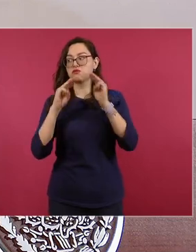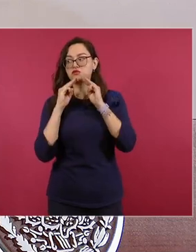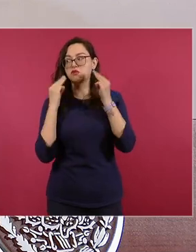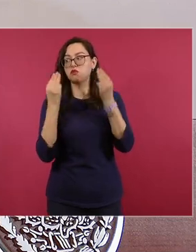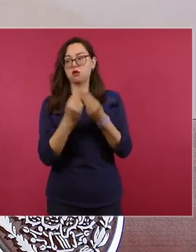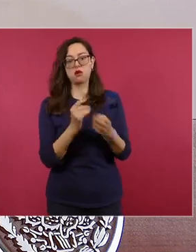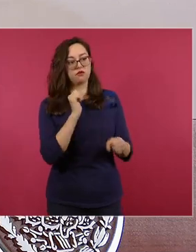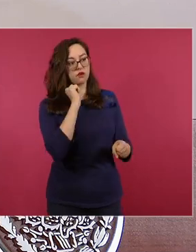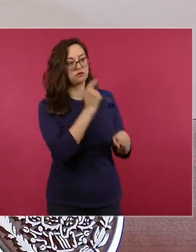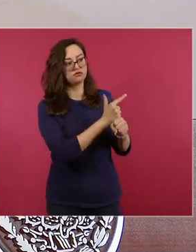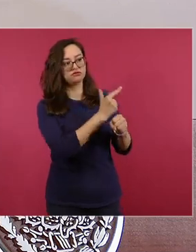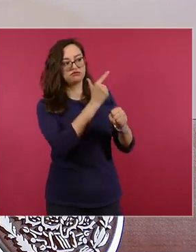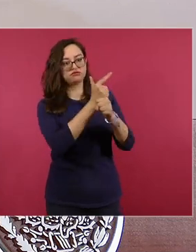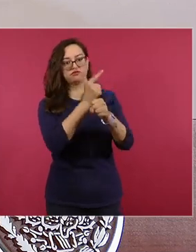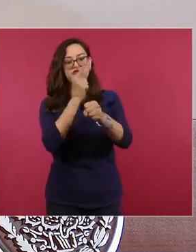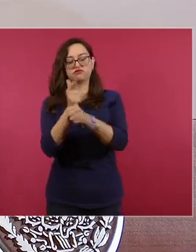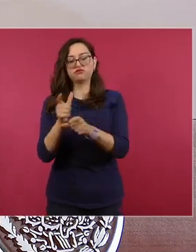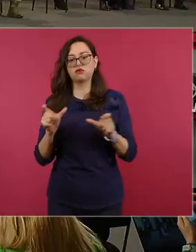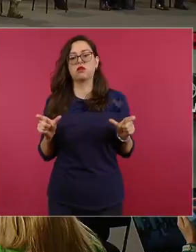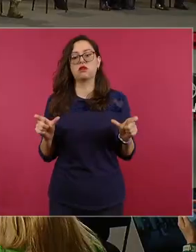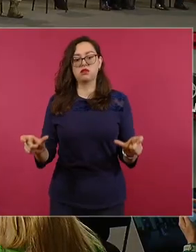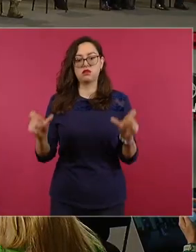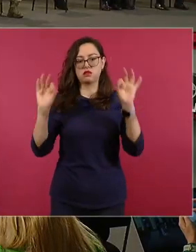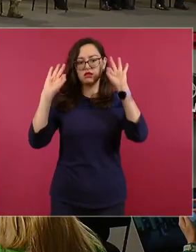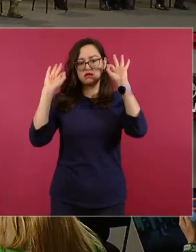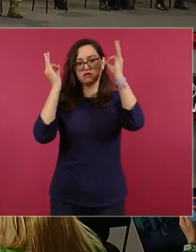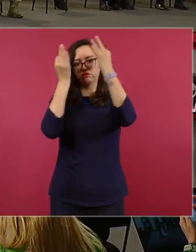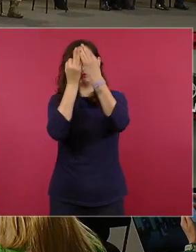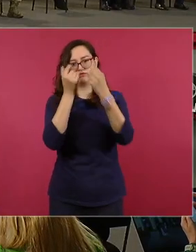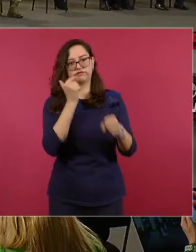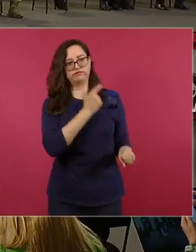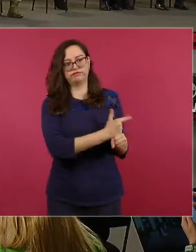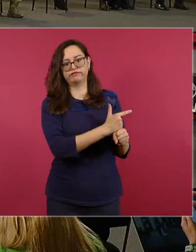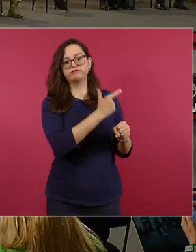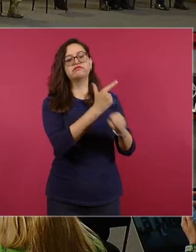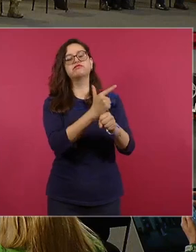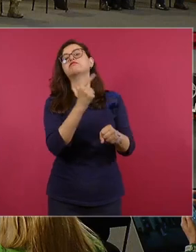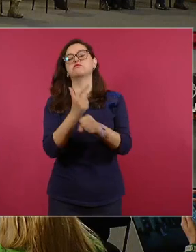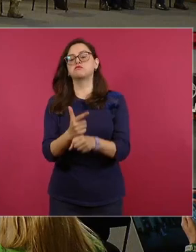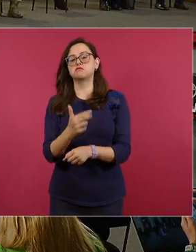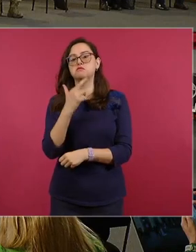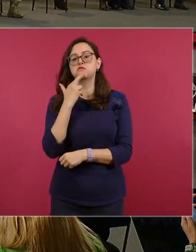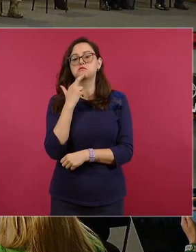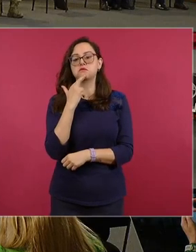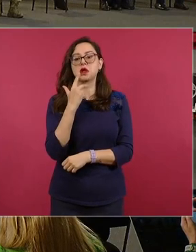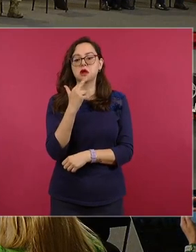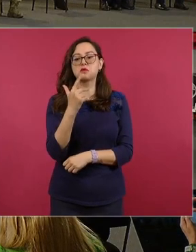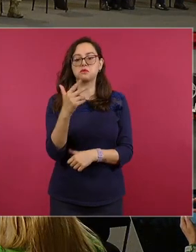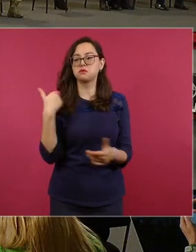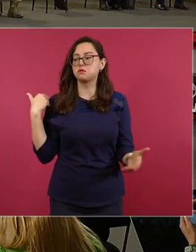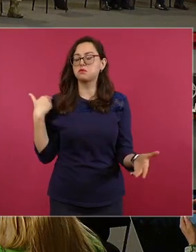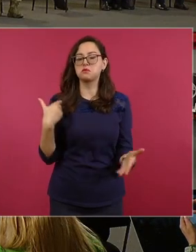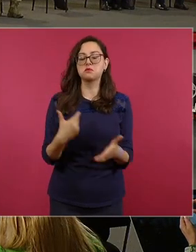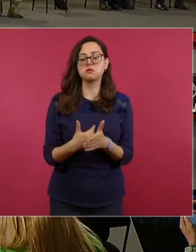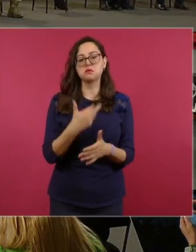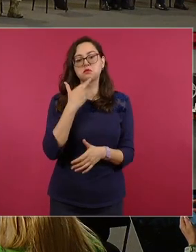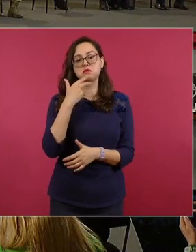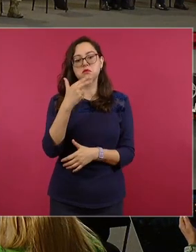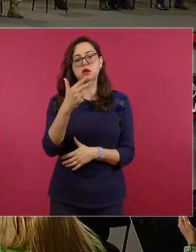en las áreas de migración y aduanas. La que sigue, por favor. Se han establecido mecanismos de